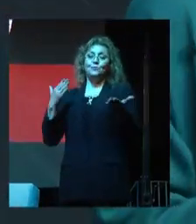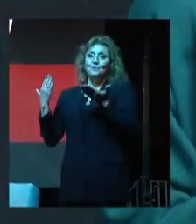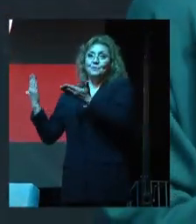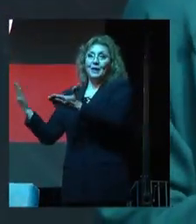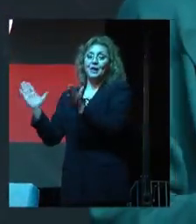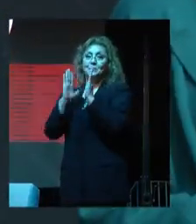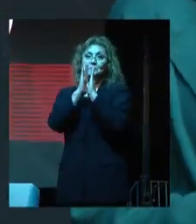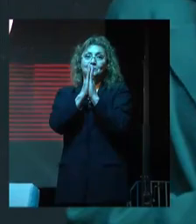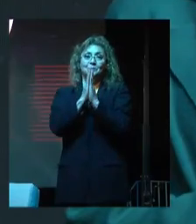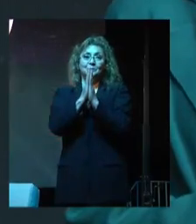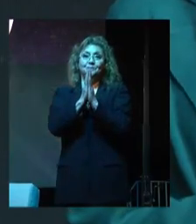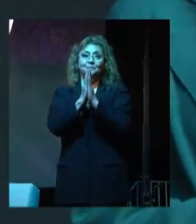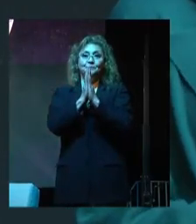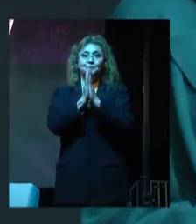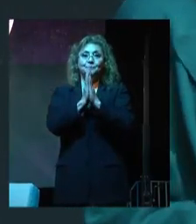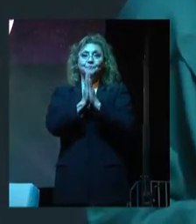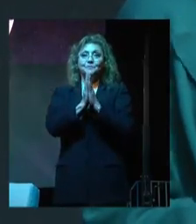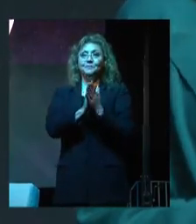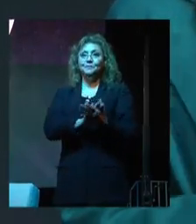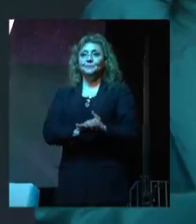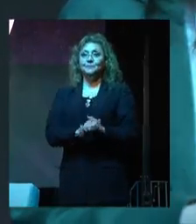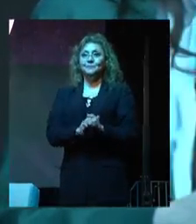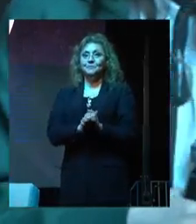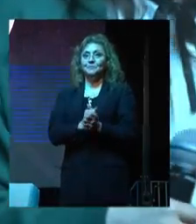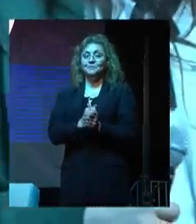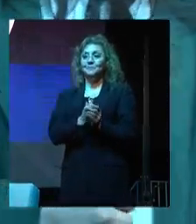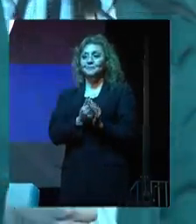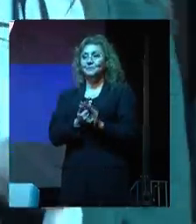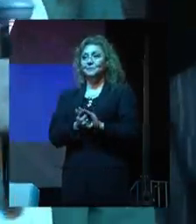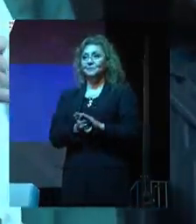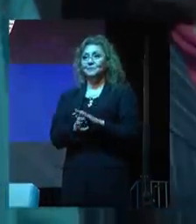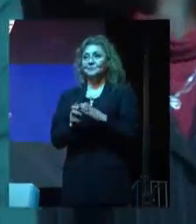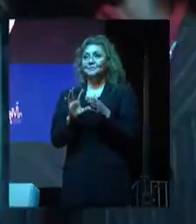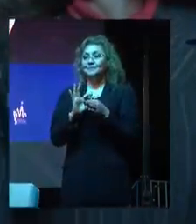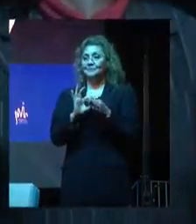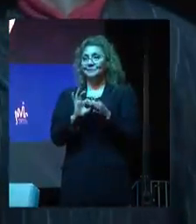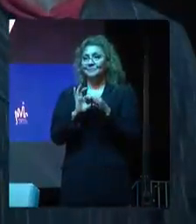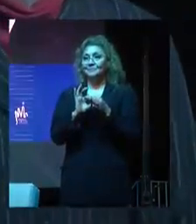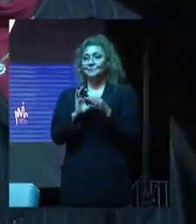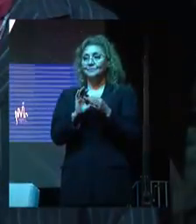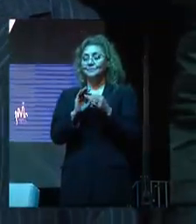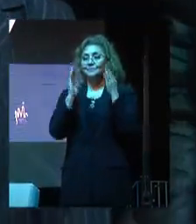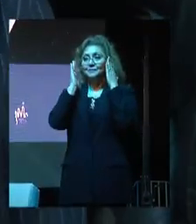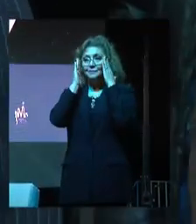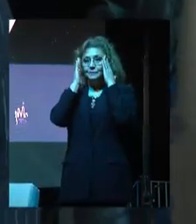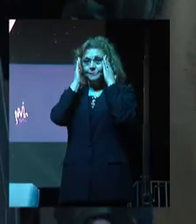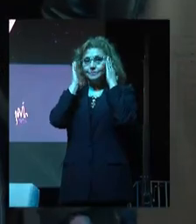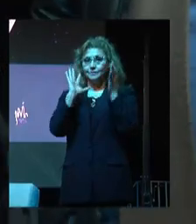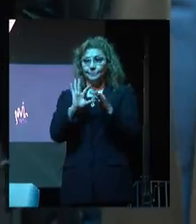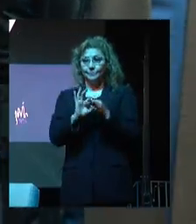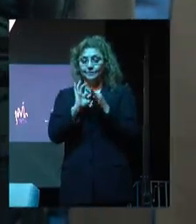favor. Muchas gracias. Muchas gracias.